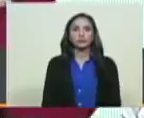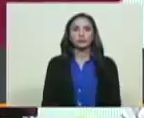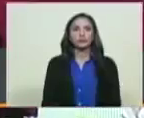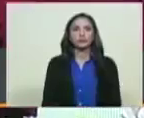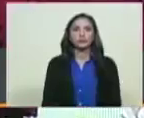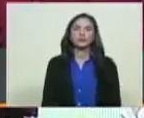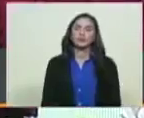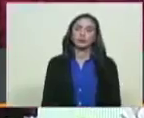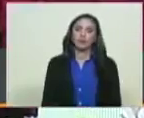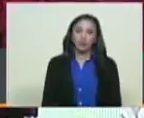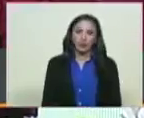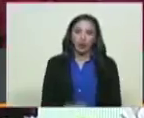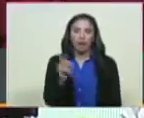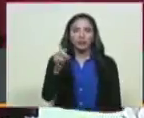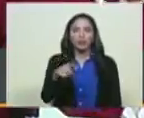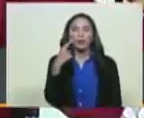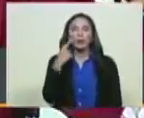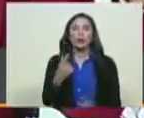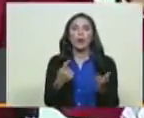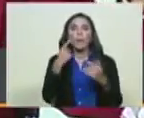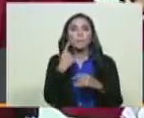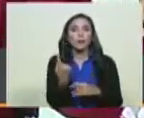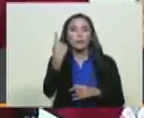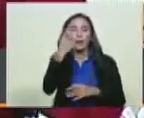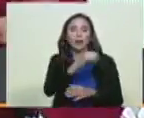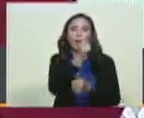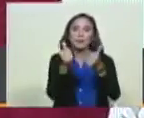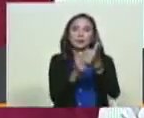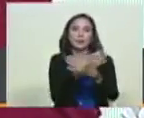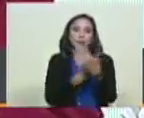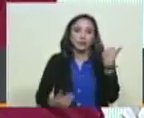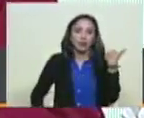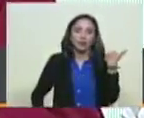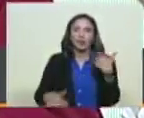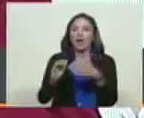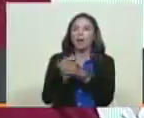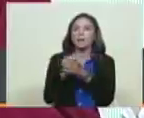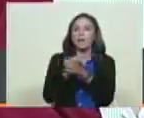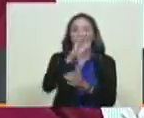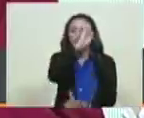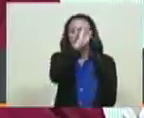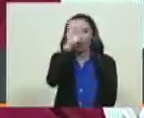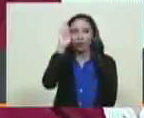un primer vicepresidente el camarada diosdado cabello rondón